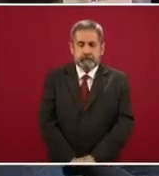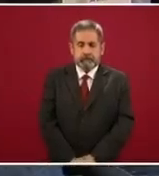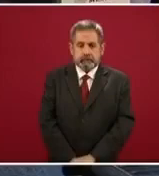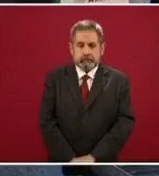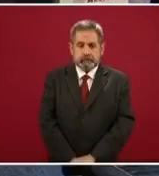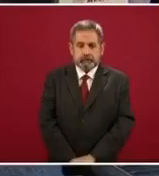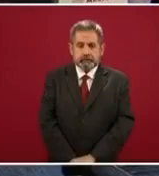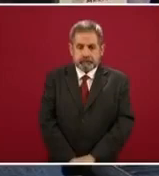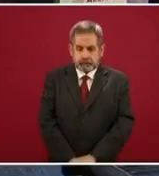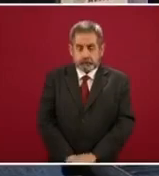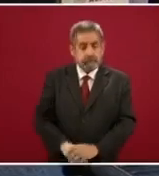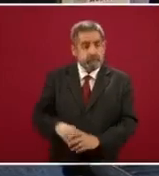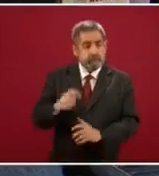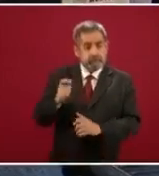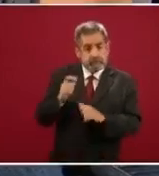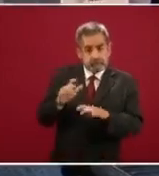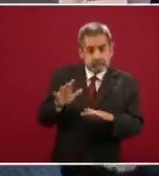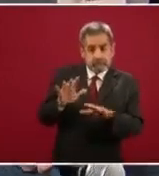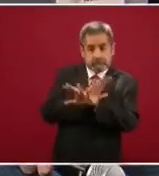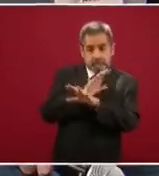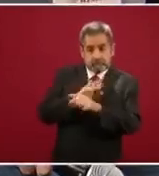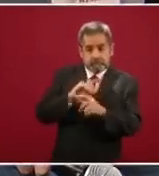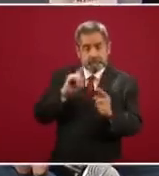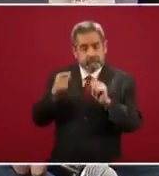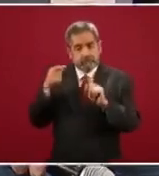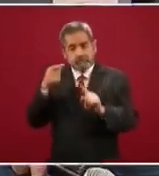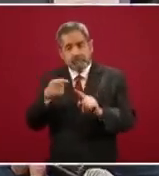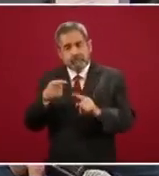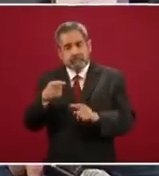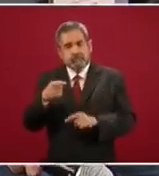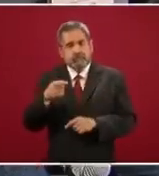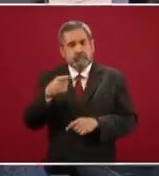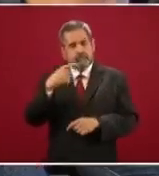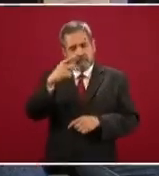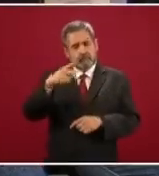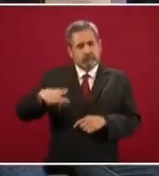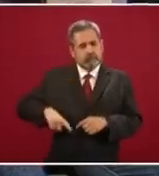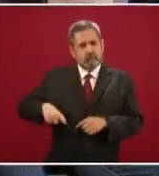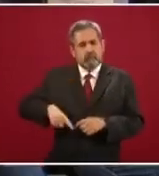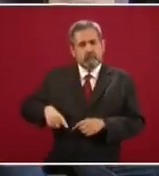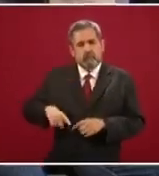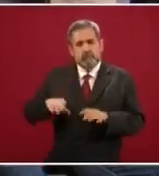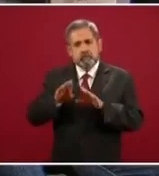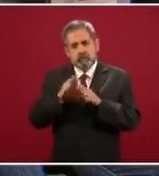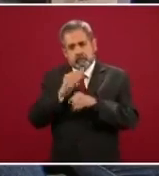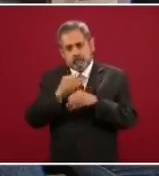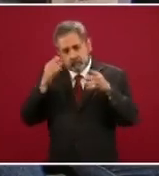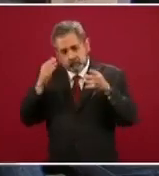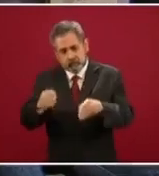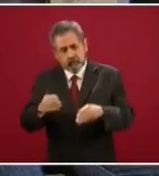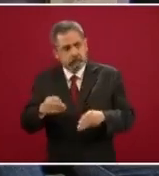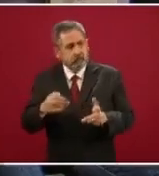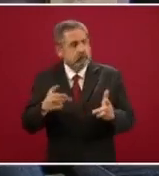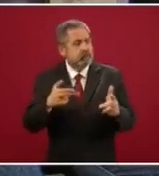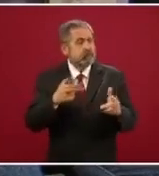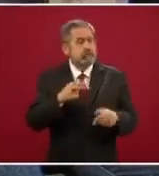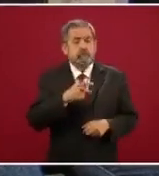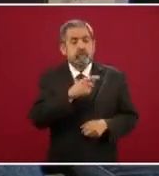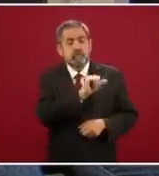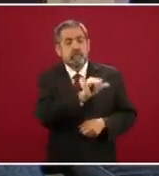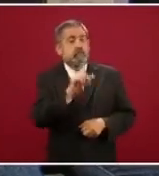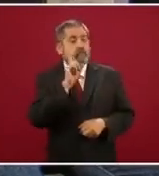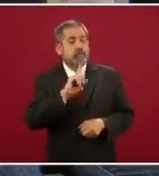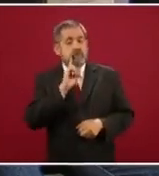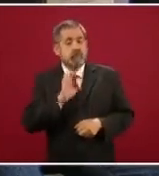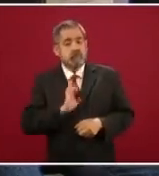de enfoque respecto a cómo está usted y su gobierno abordando el tema de los feminicidios, de la violencia hacia las